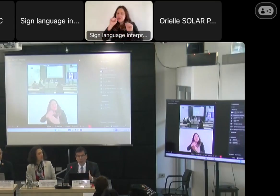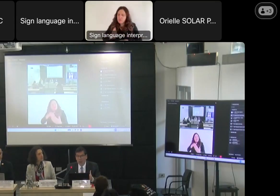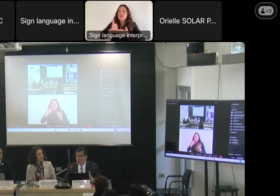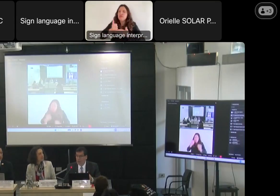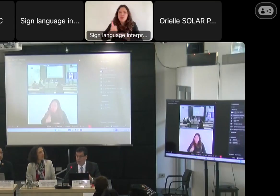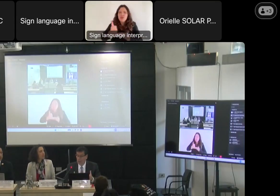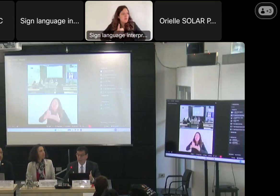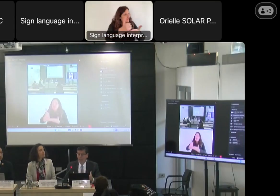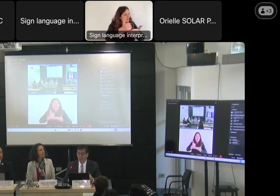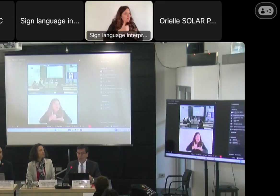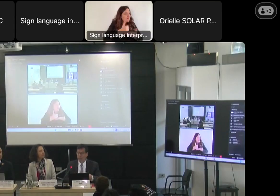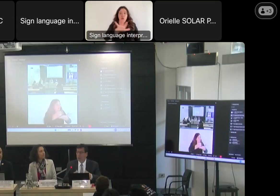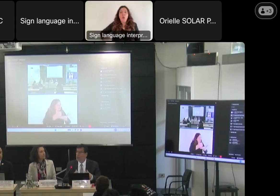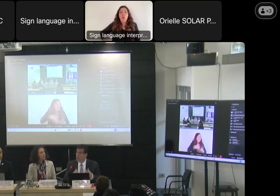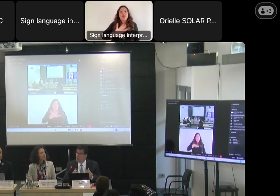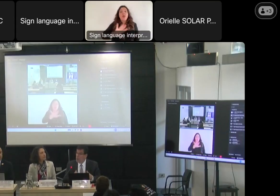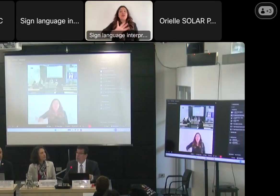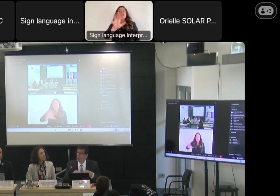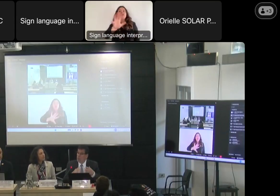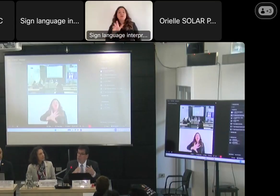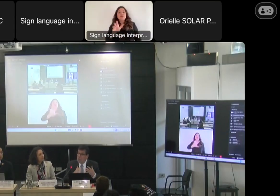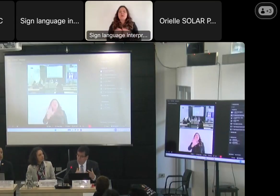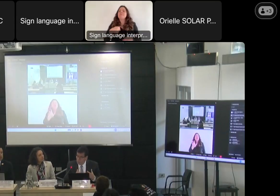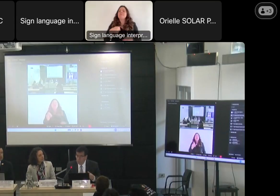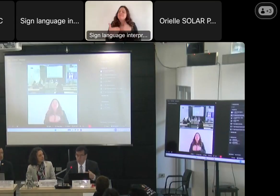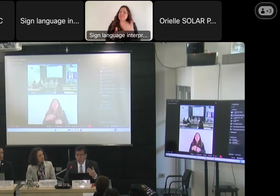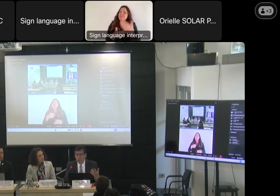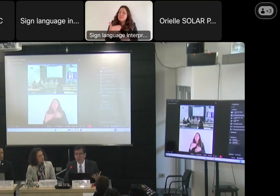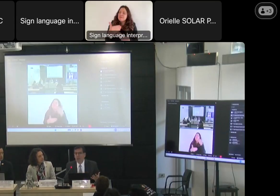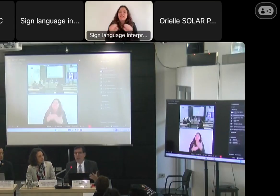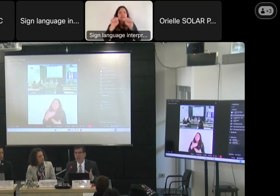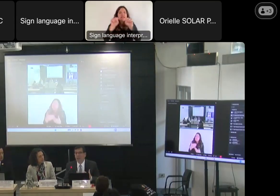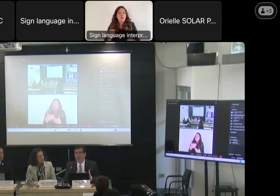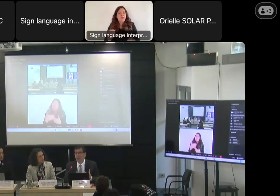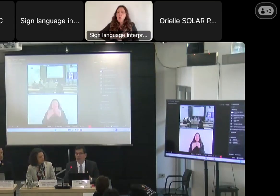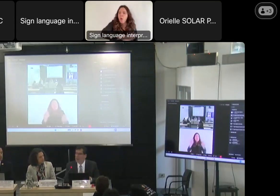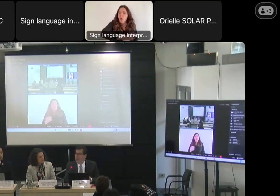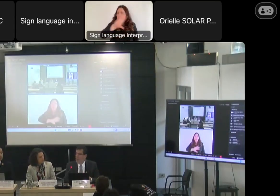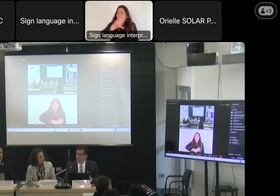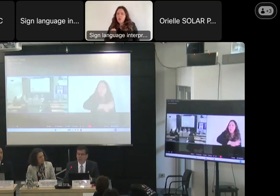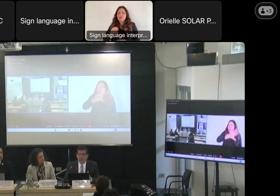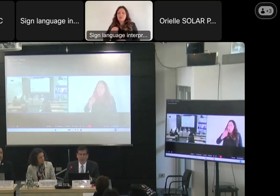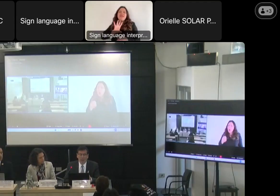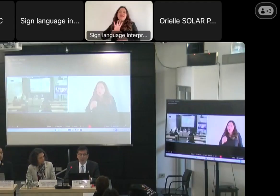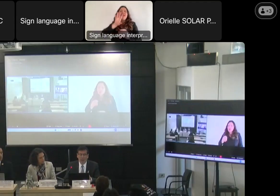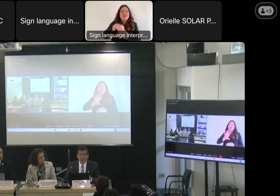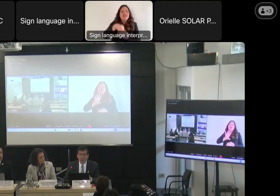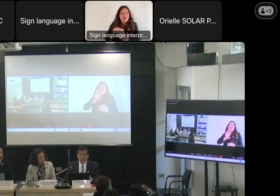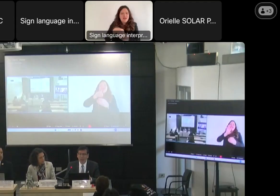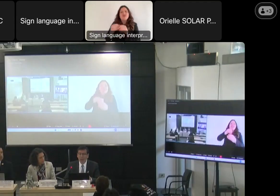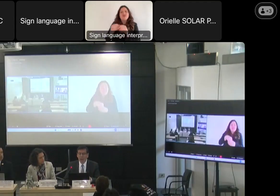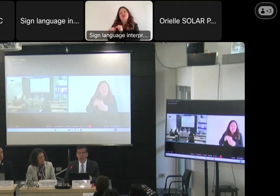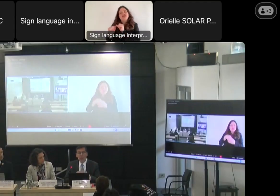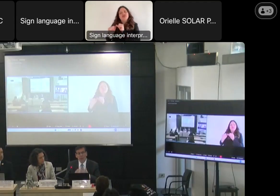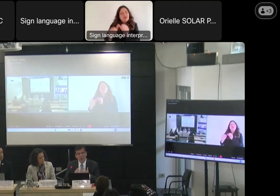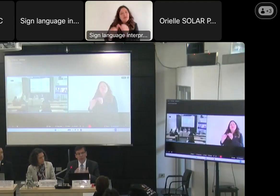con ello avanzar a lo que hemos denominado sistemas de salud universales, integrales, sostenibles y resilientes. La